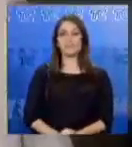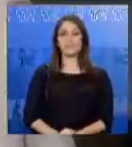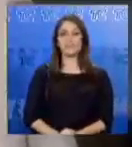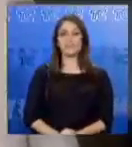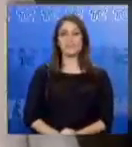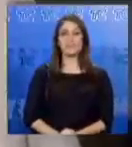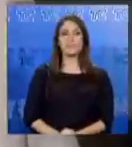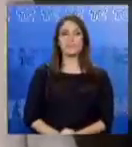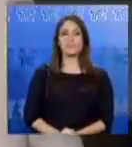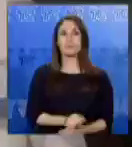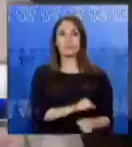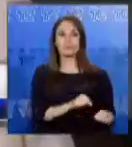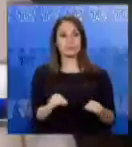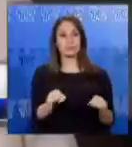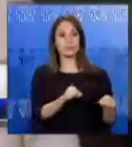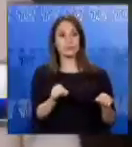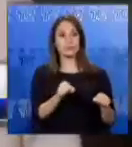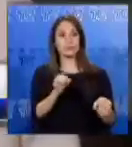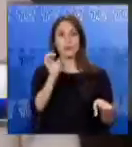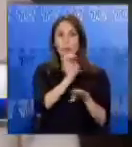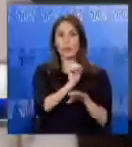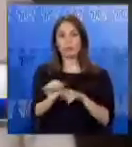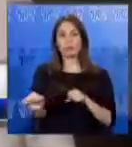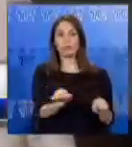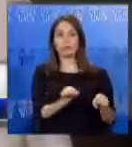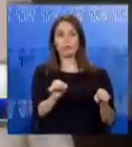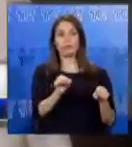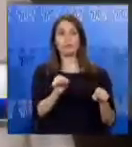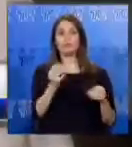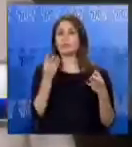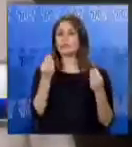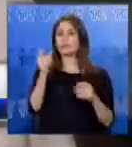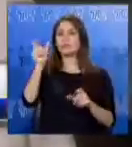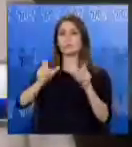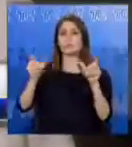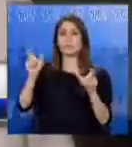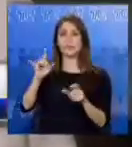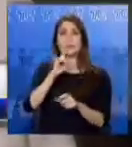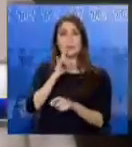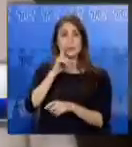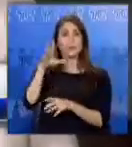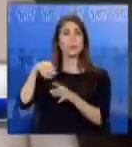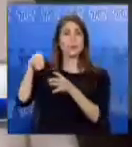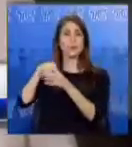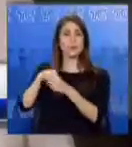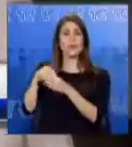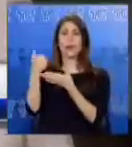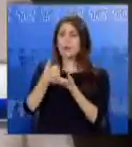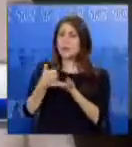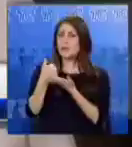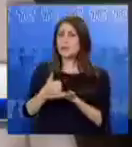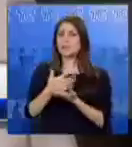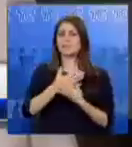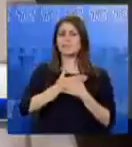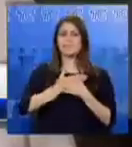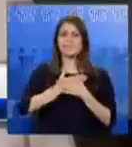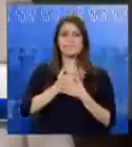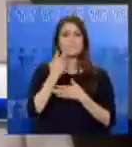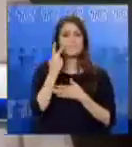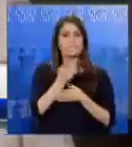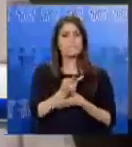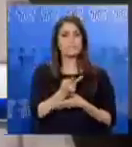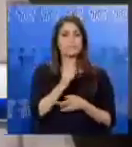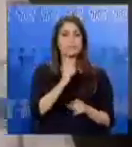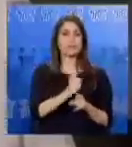Cuando pasó el terremoto, cuando tembló el Ecuador, mucha gente en los Estados Unidos estuvo con mucha pena, con mucha